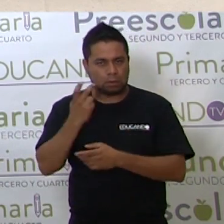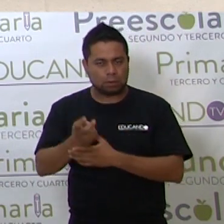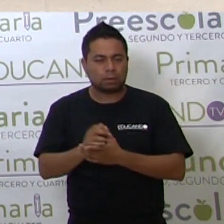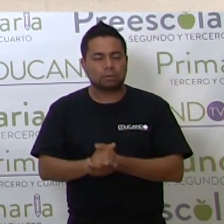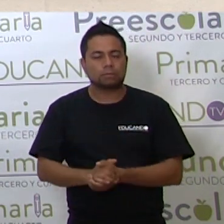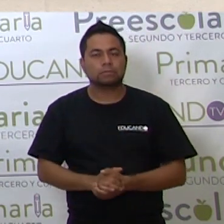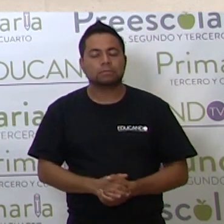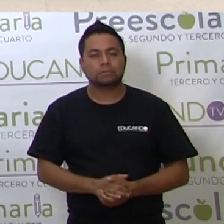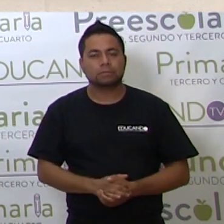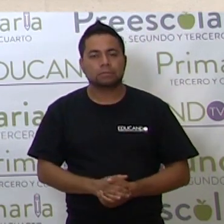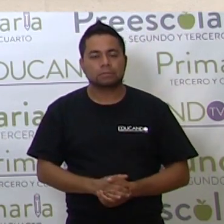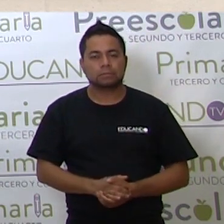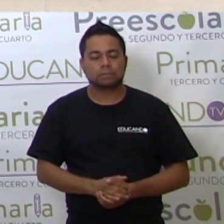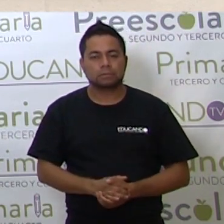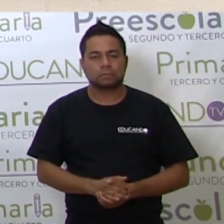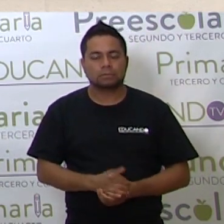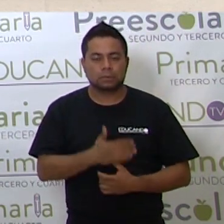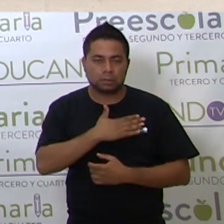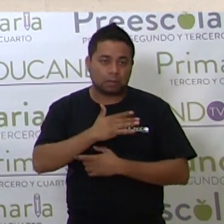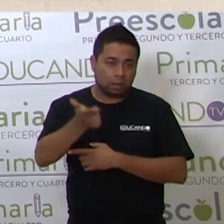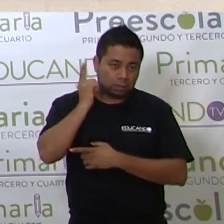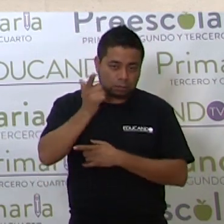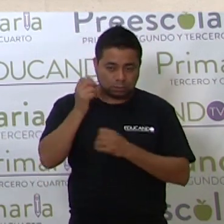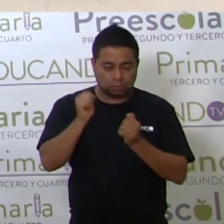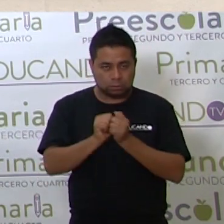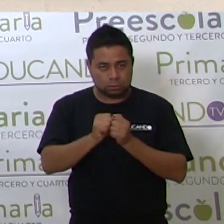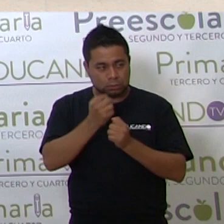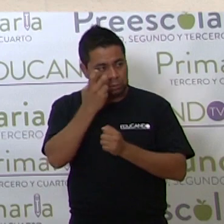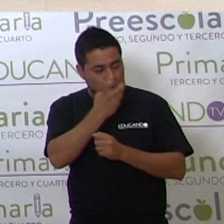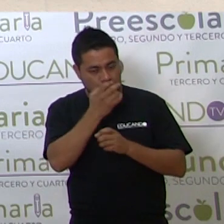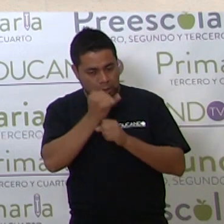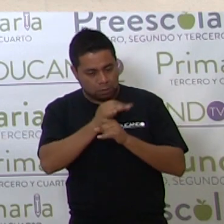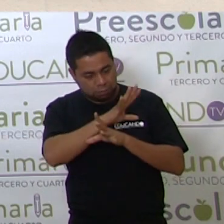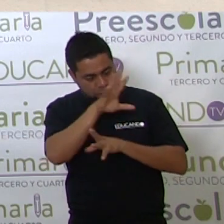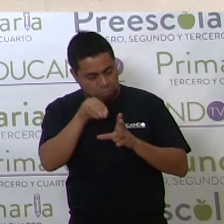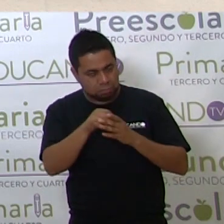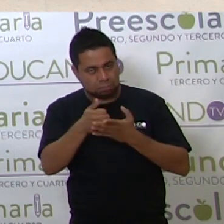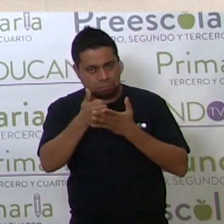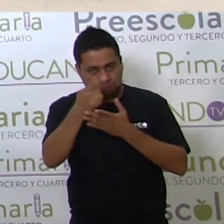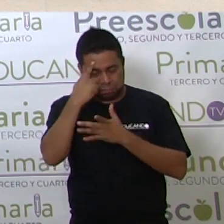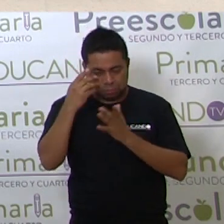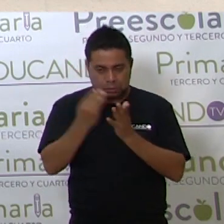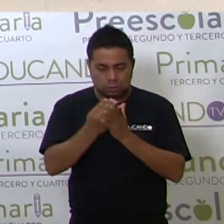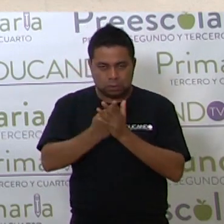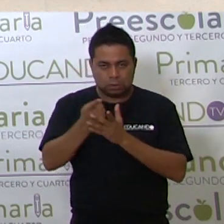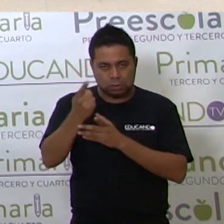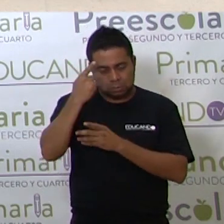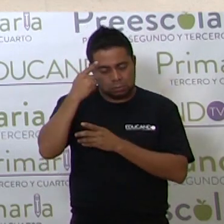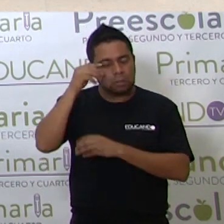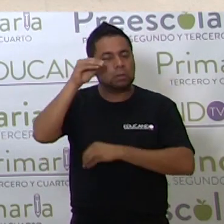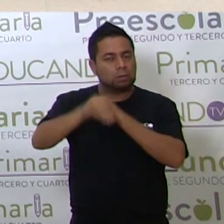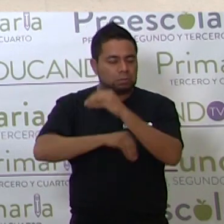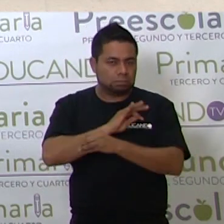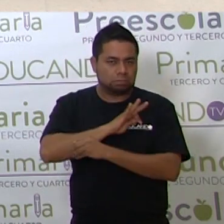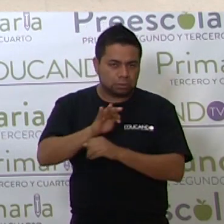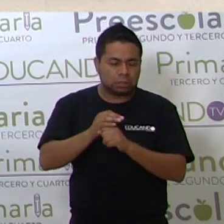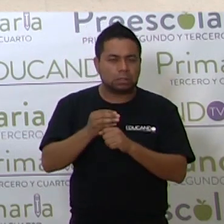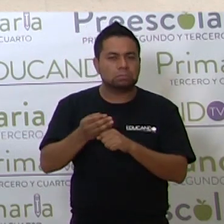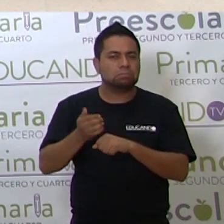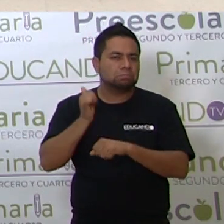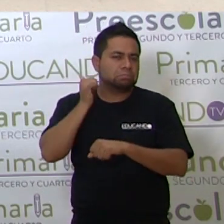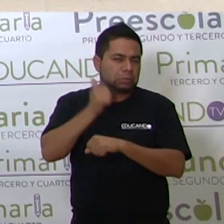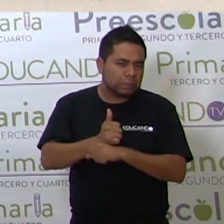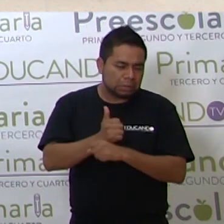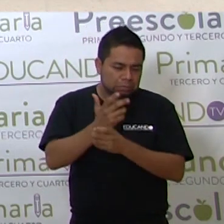bueno espero que toda esta información te sirva para que en clase tu la puedas desarrollar y llevar a cabo